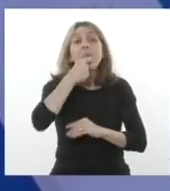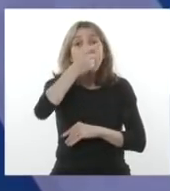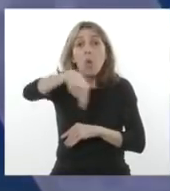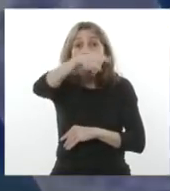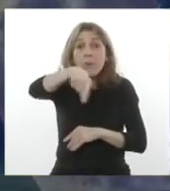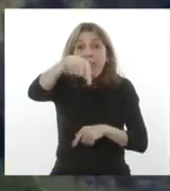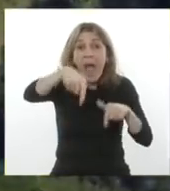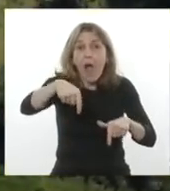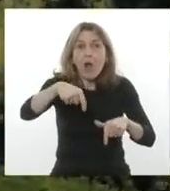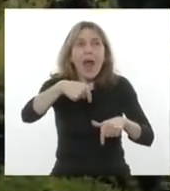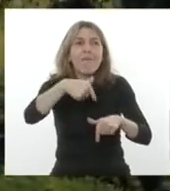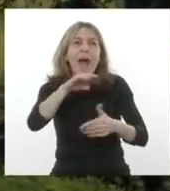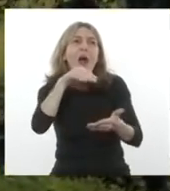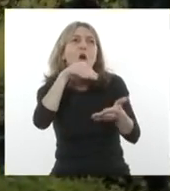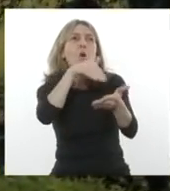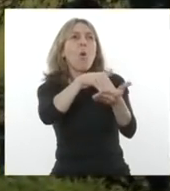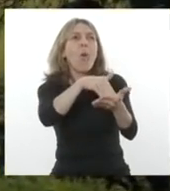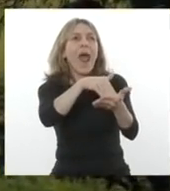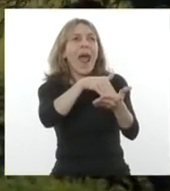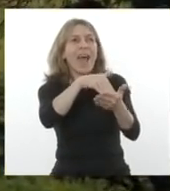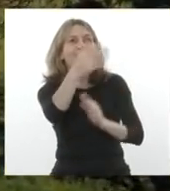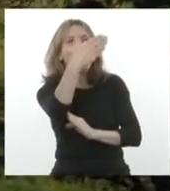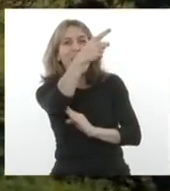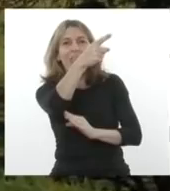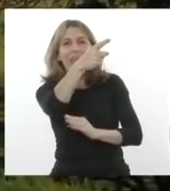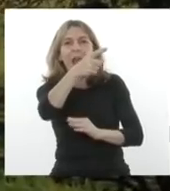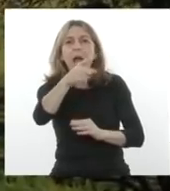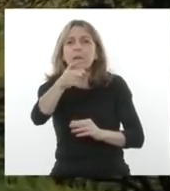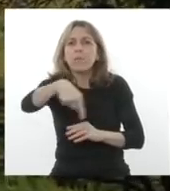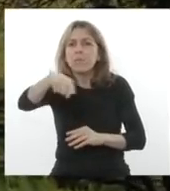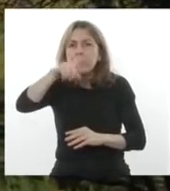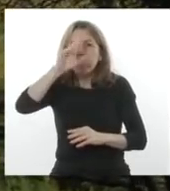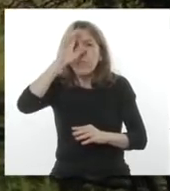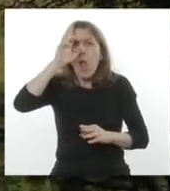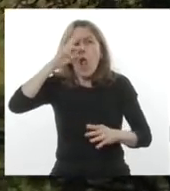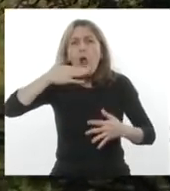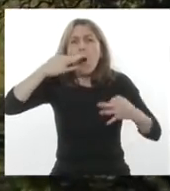bandera, sepan que están tomando un compromiso con la patria.